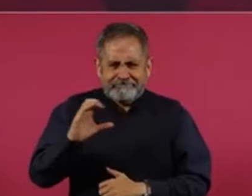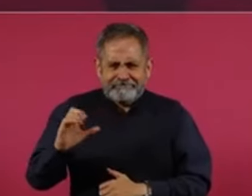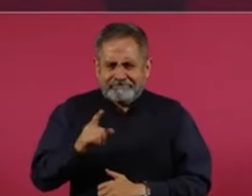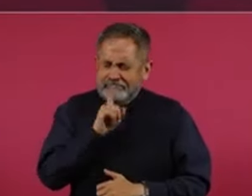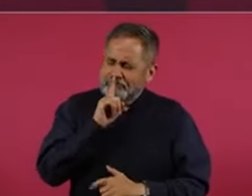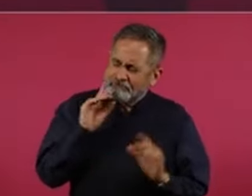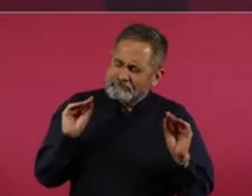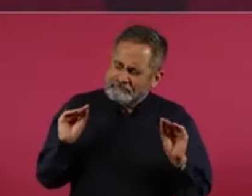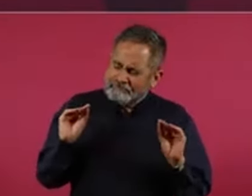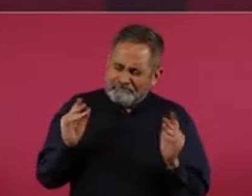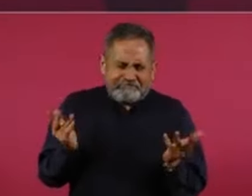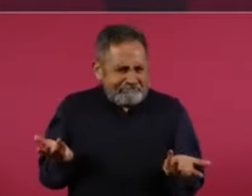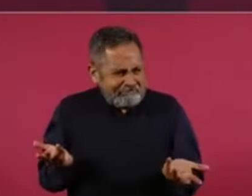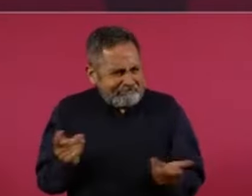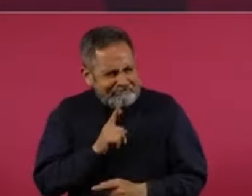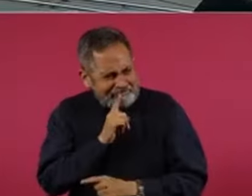callado?